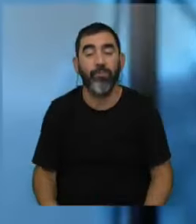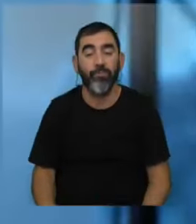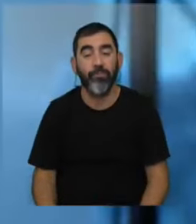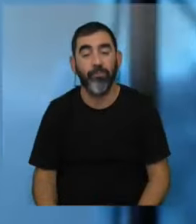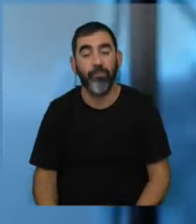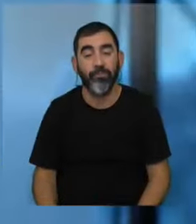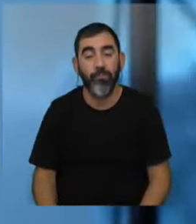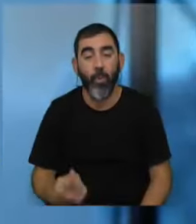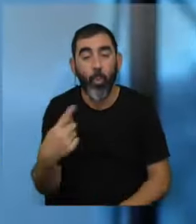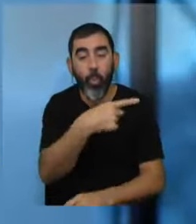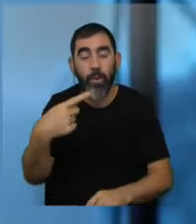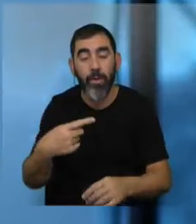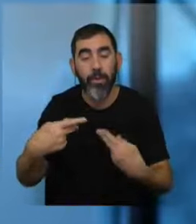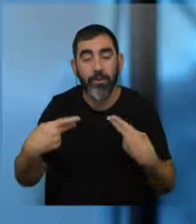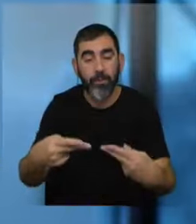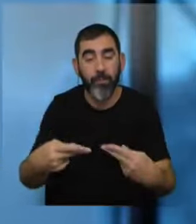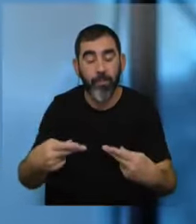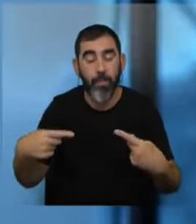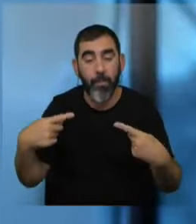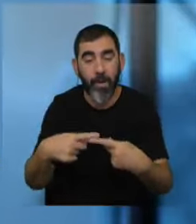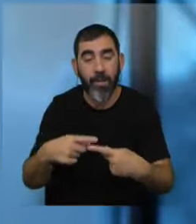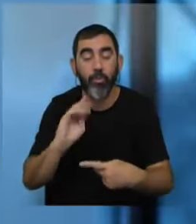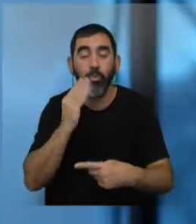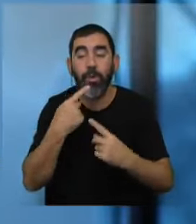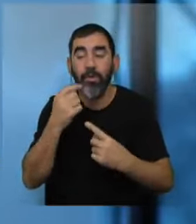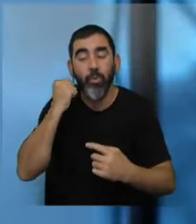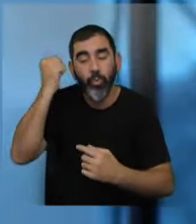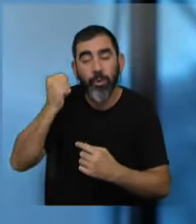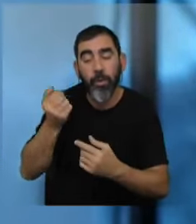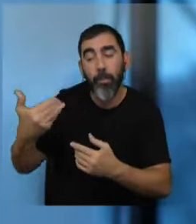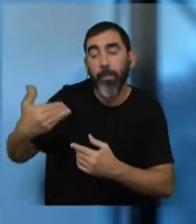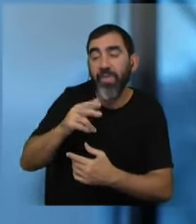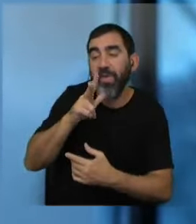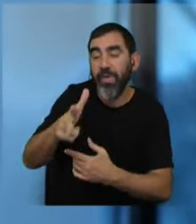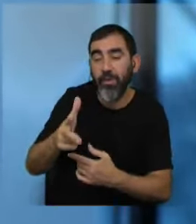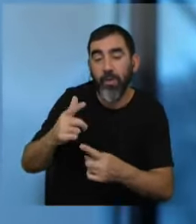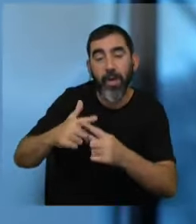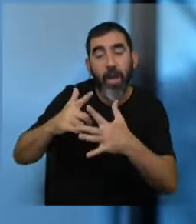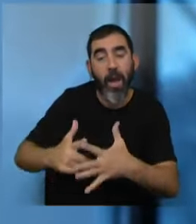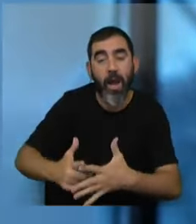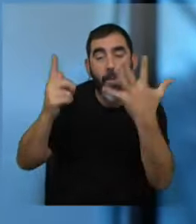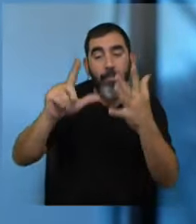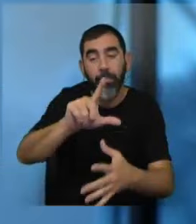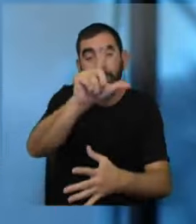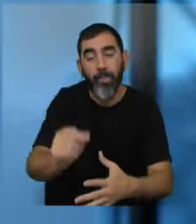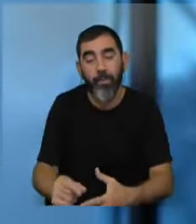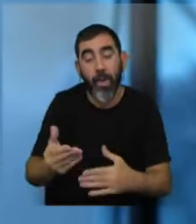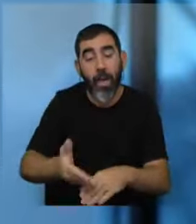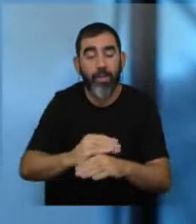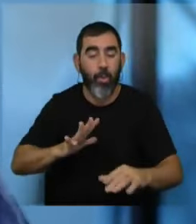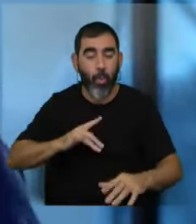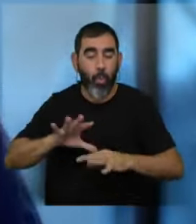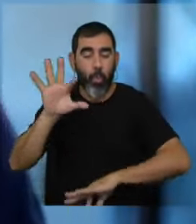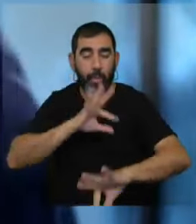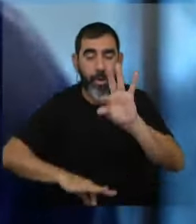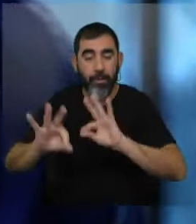a una semana del debut Luis Suárez dijo que sueña con cumplir el pedido de sus hijos de ganar la Copa América antes de retirarse de la